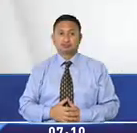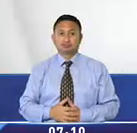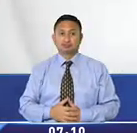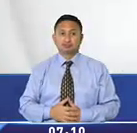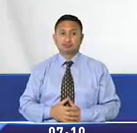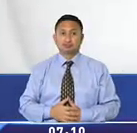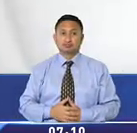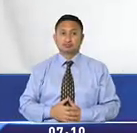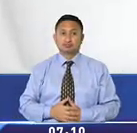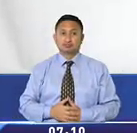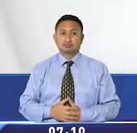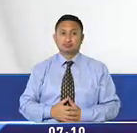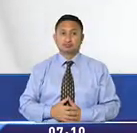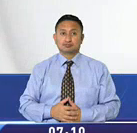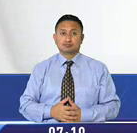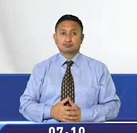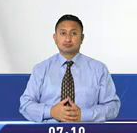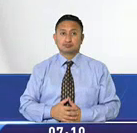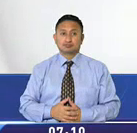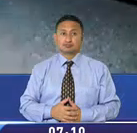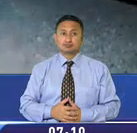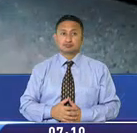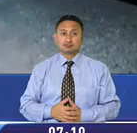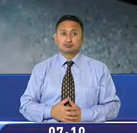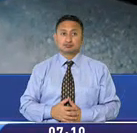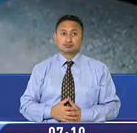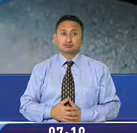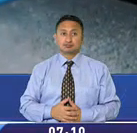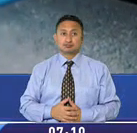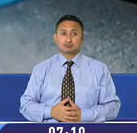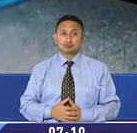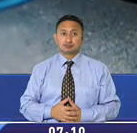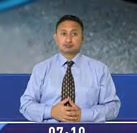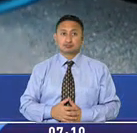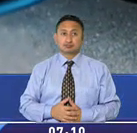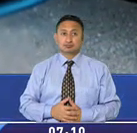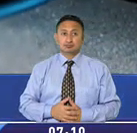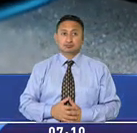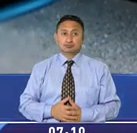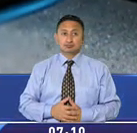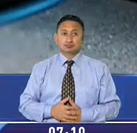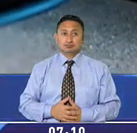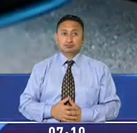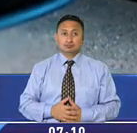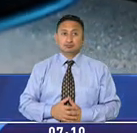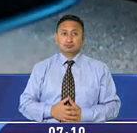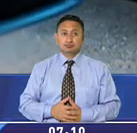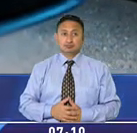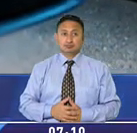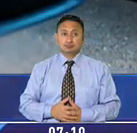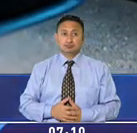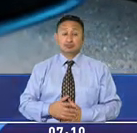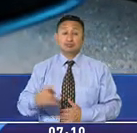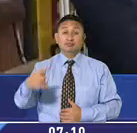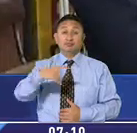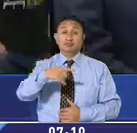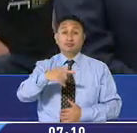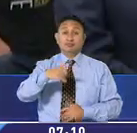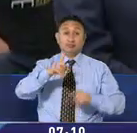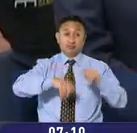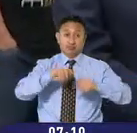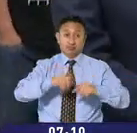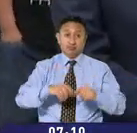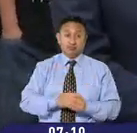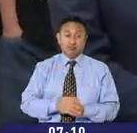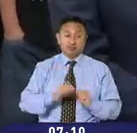fuego hacia el interior de estos otros dos automóviles que se encontraban trasladando por esta vía. Herido después de esta emboscada, el